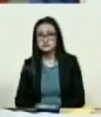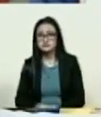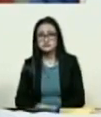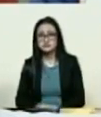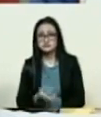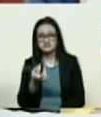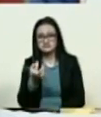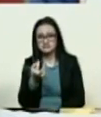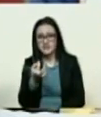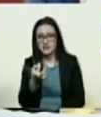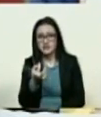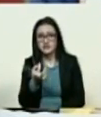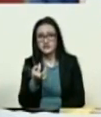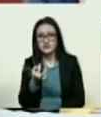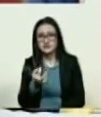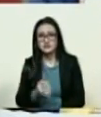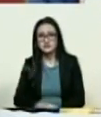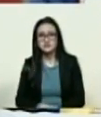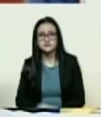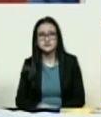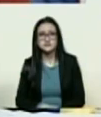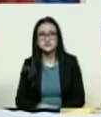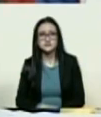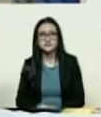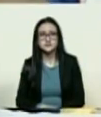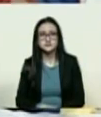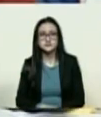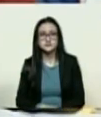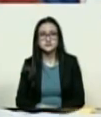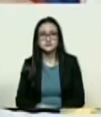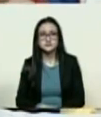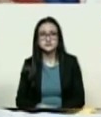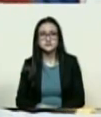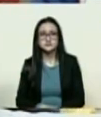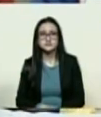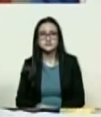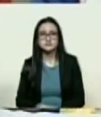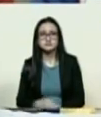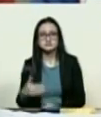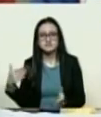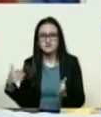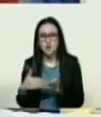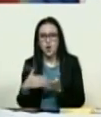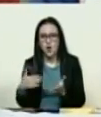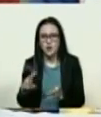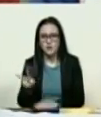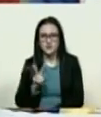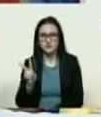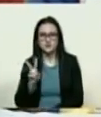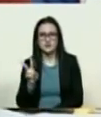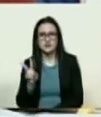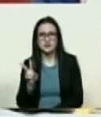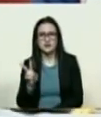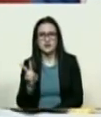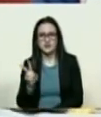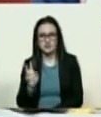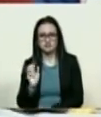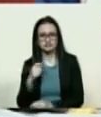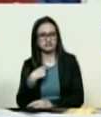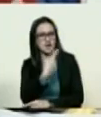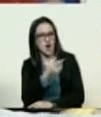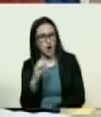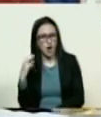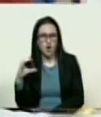que el ELN va a generar un ataque desde territorio venezolano? Nuestro presidente Nicolás